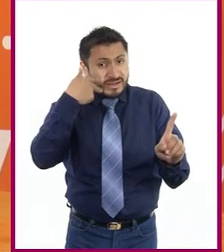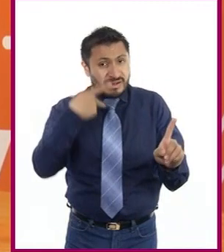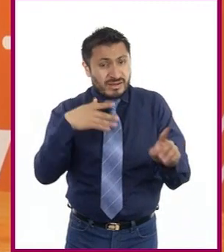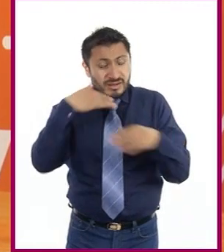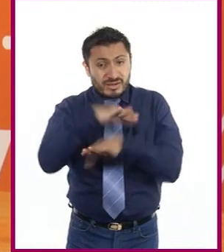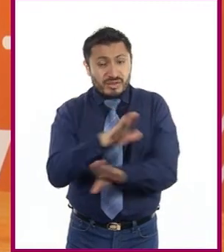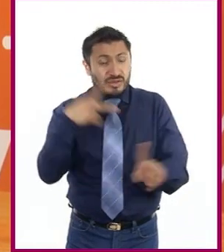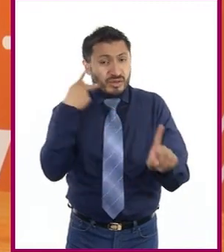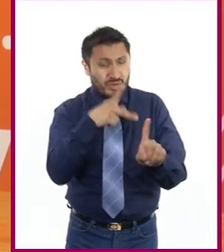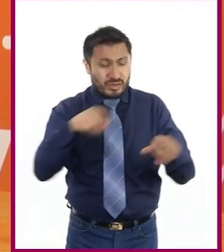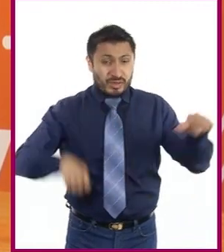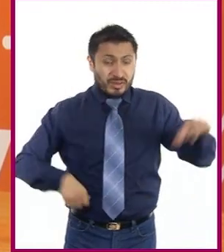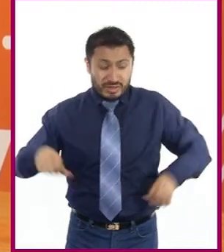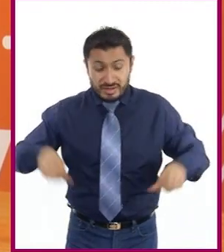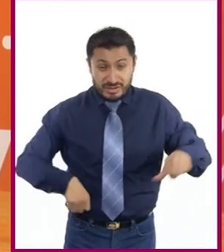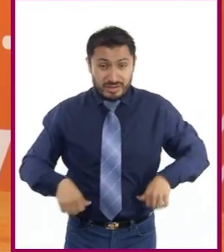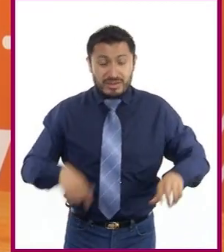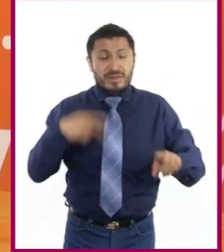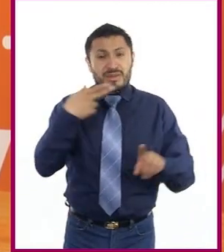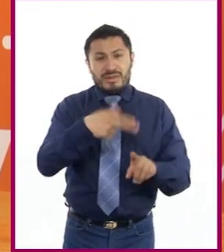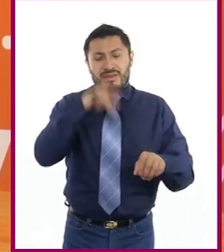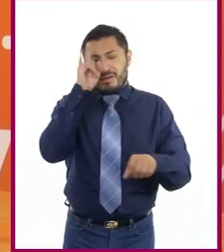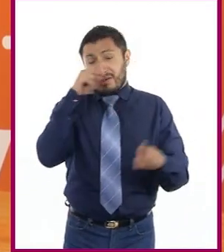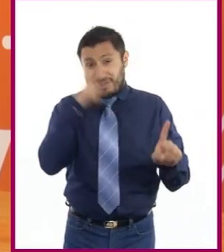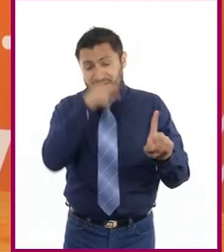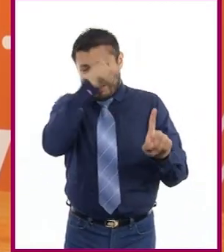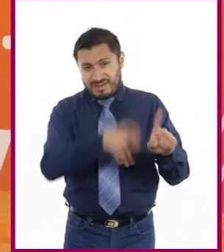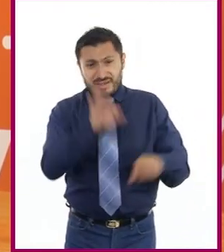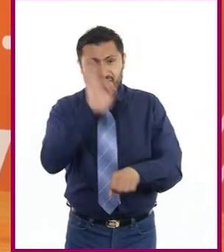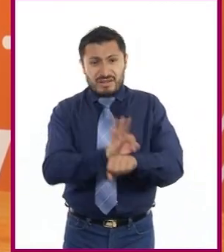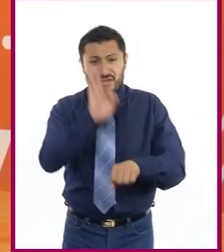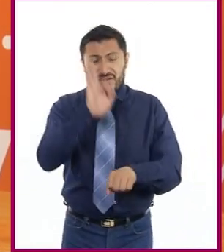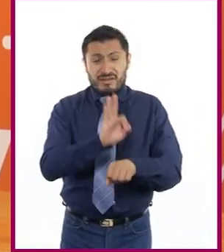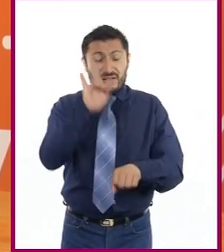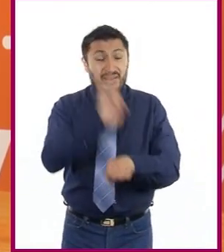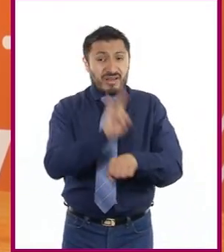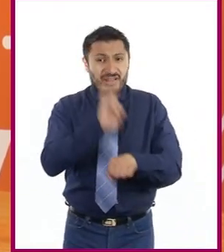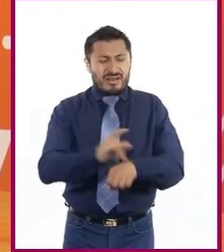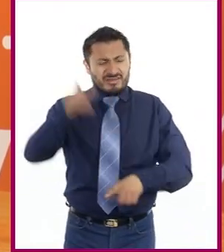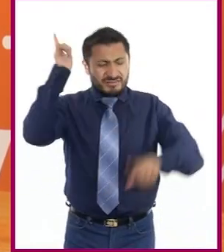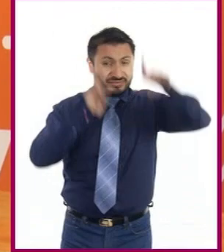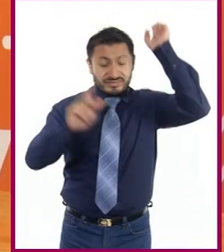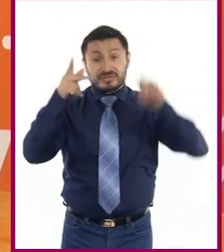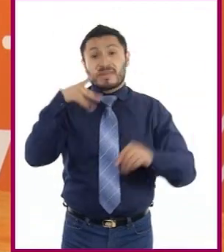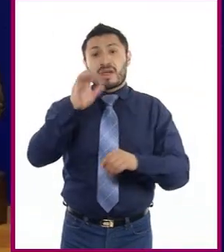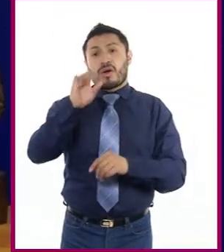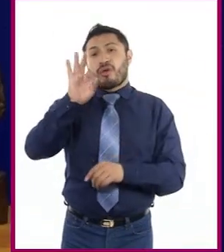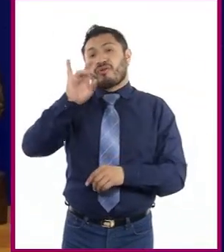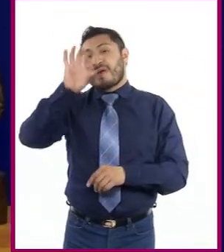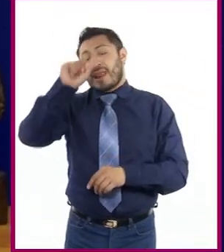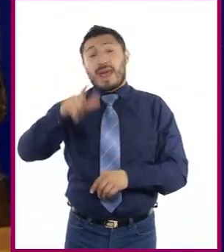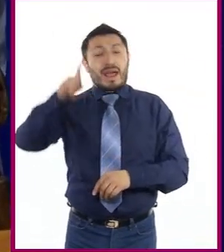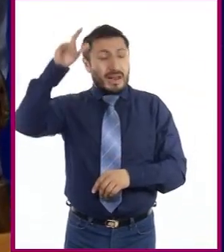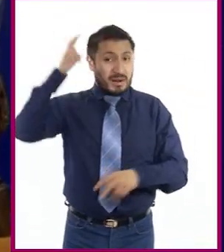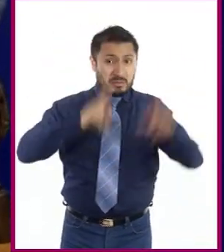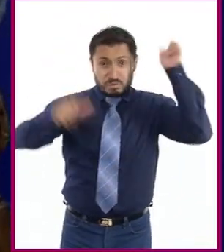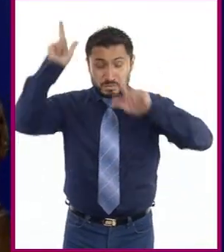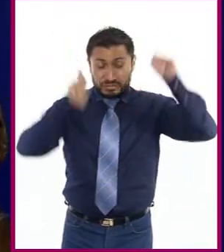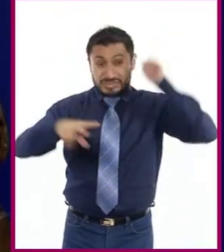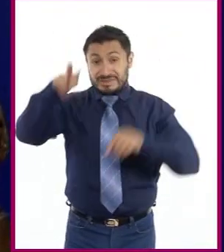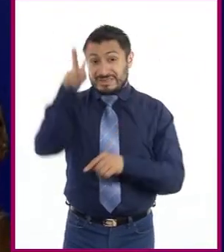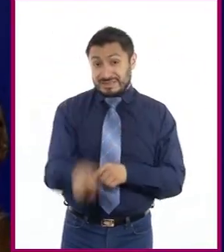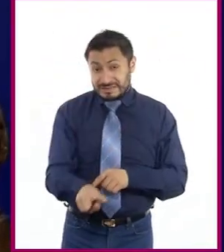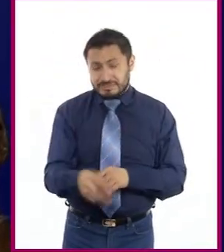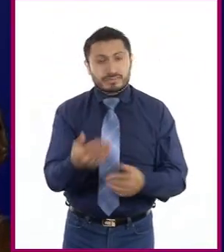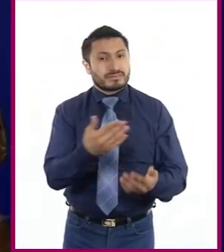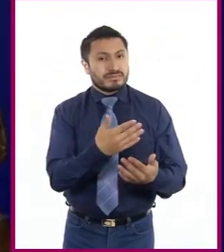actos. Hamlet finge su locura, pero Ofelia cae en una locura real. La muerte que